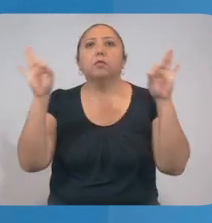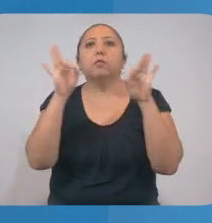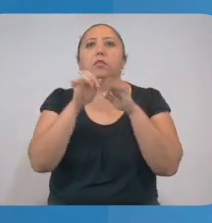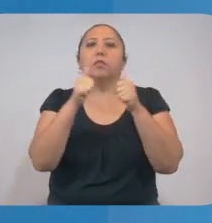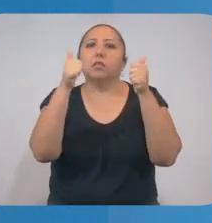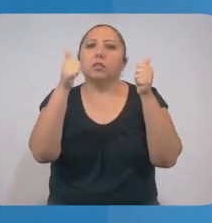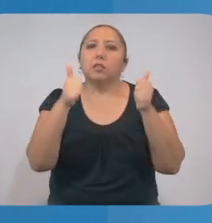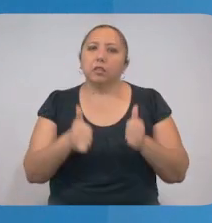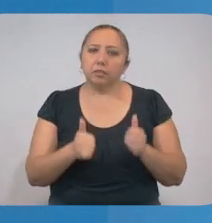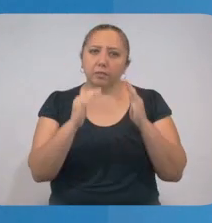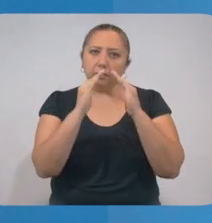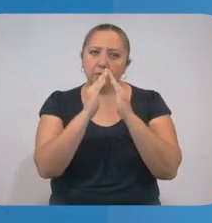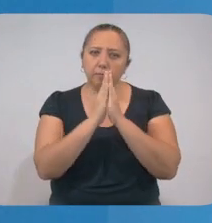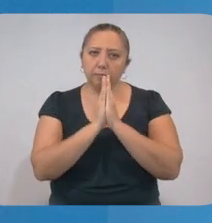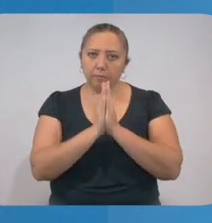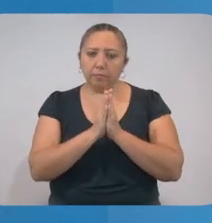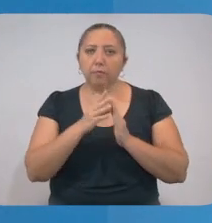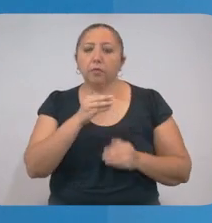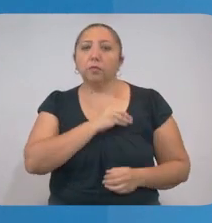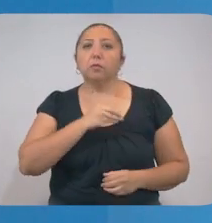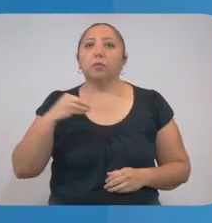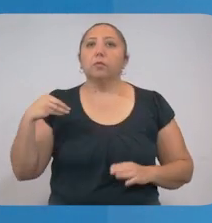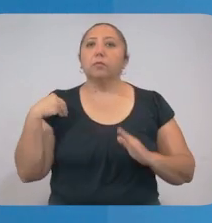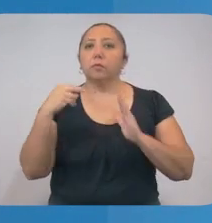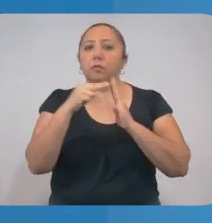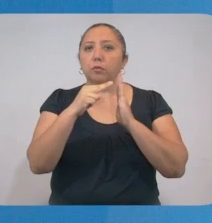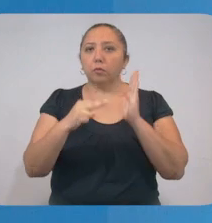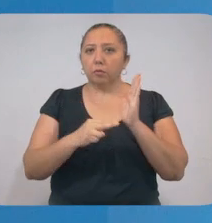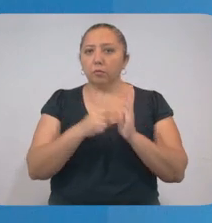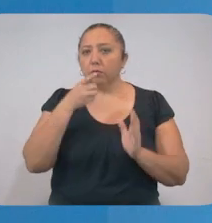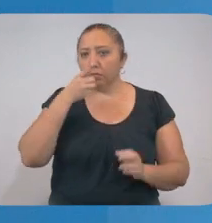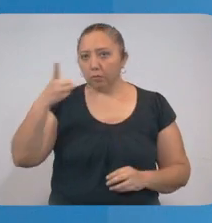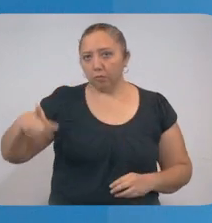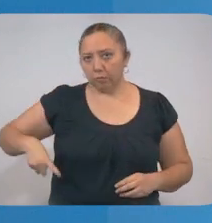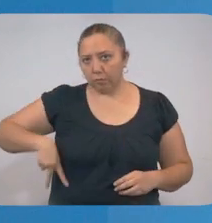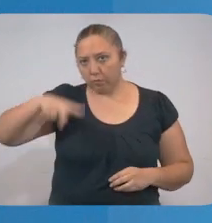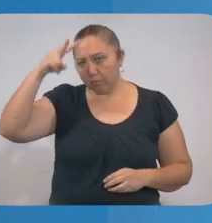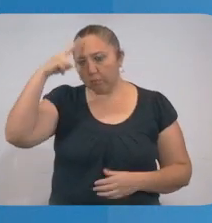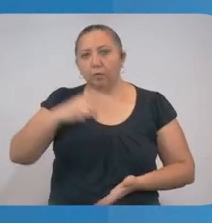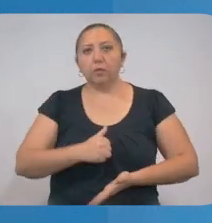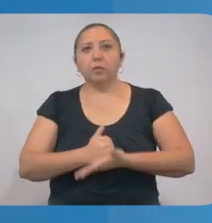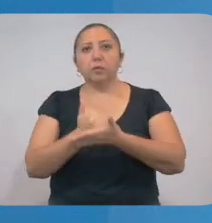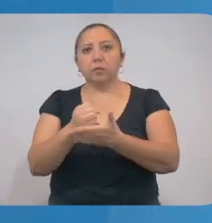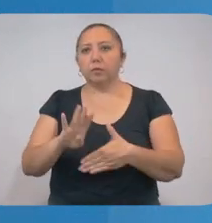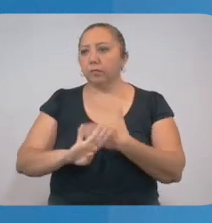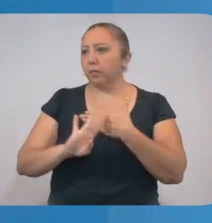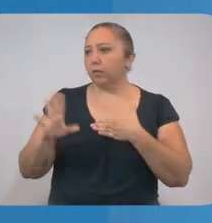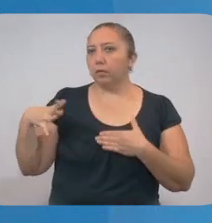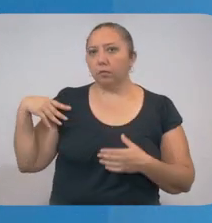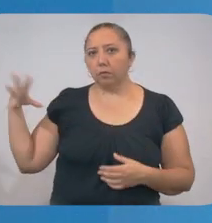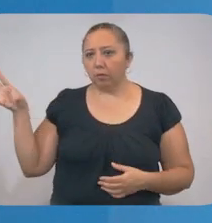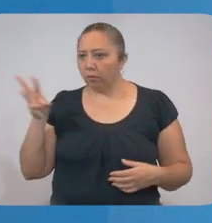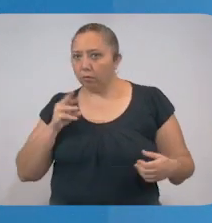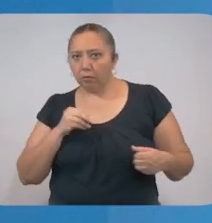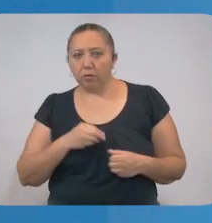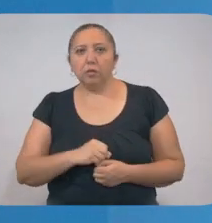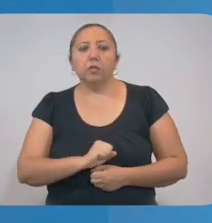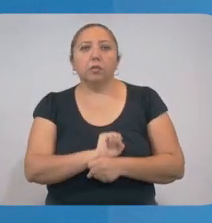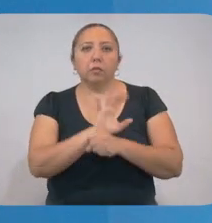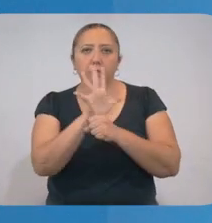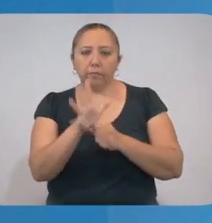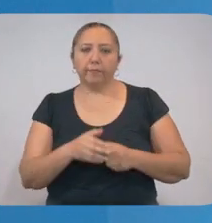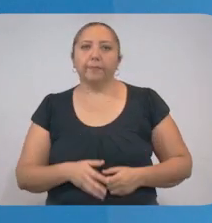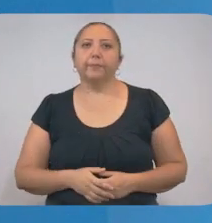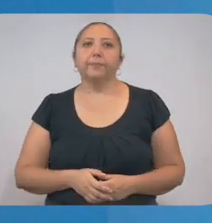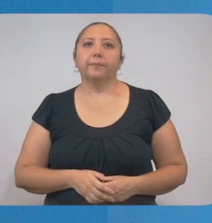coronavirus COVID-19. Hebistu yalo halachir Yucatán Mauricio Viladosal, umeyah le pischio, upenuk besahil kuyanta ashan, utelmu pakal le kohanilo. Leuts